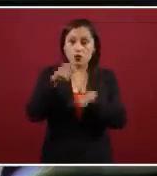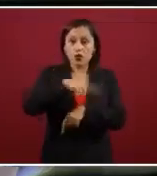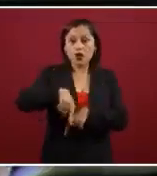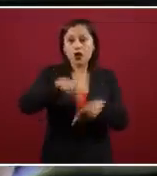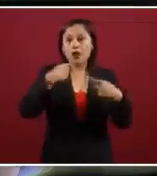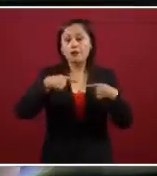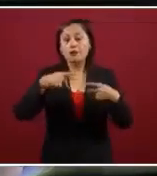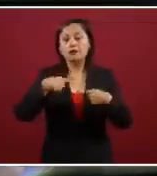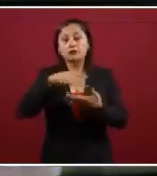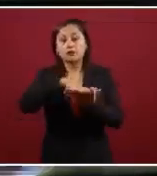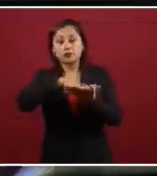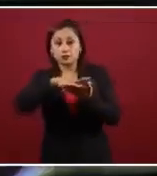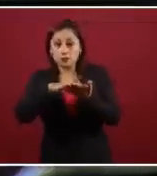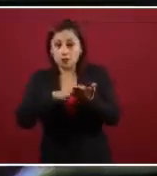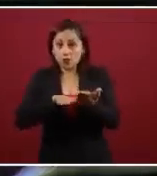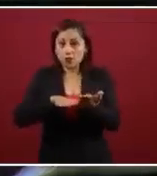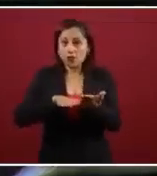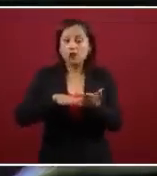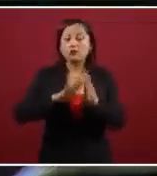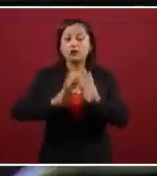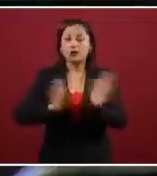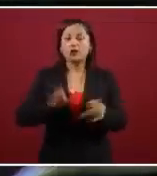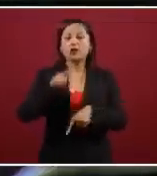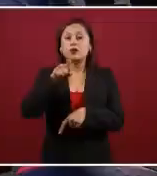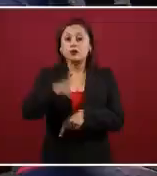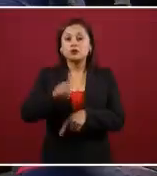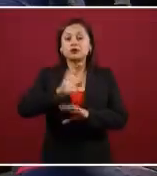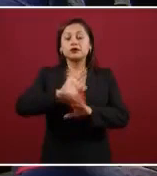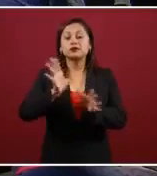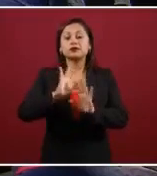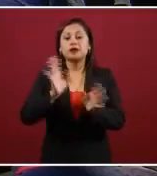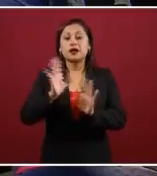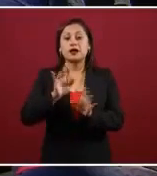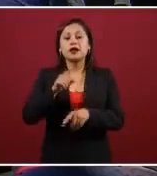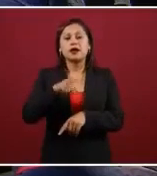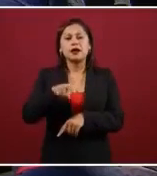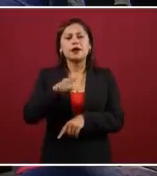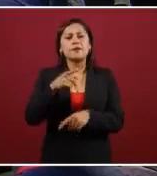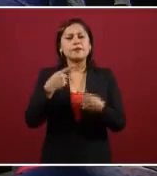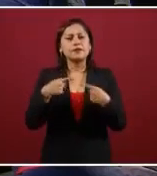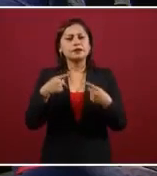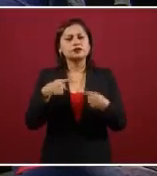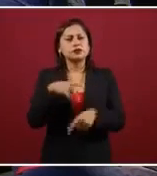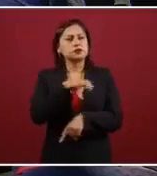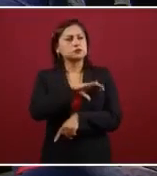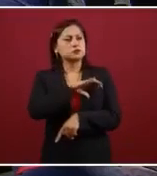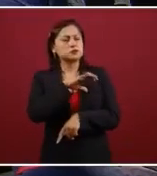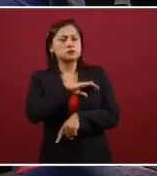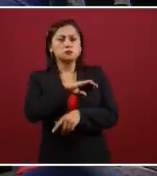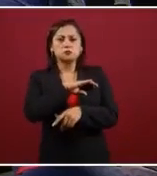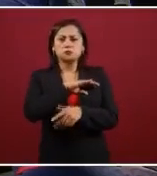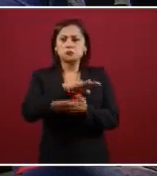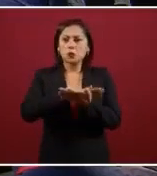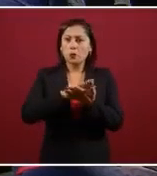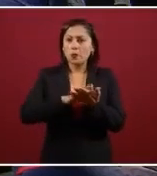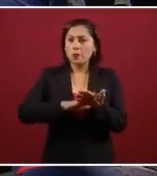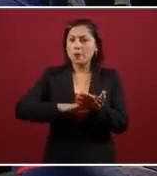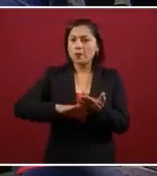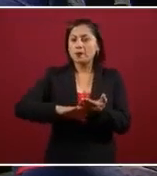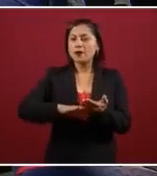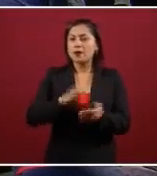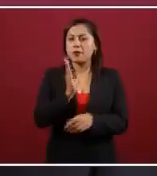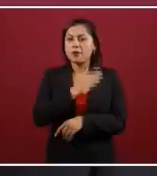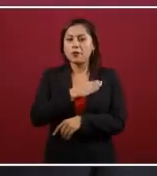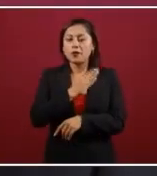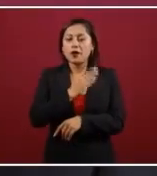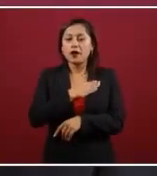fue para allá, querendona, noble. Y necesita mucho apoyo, se necesita bastante